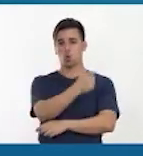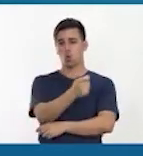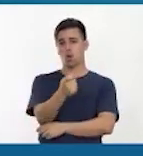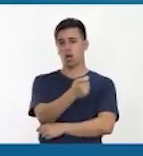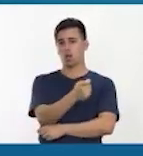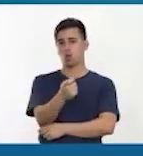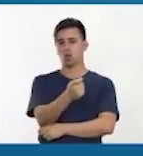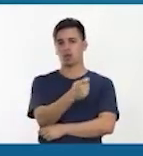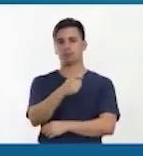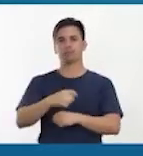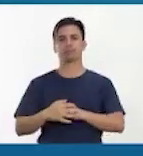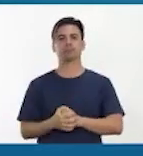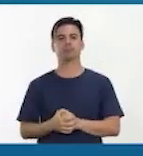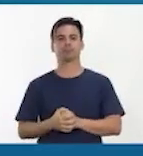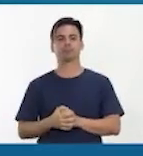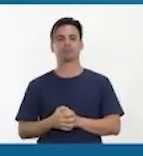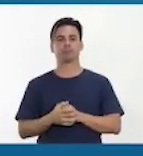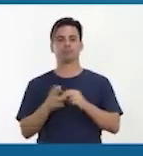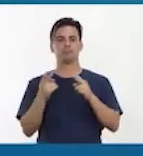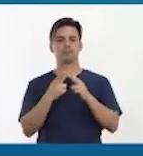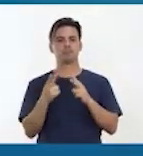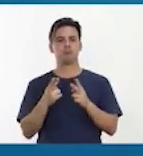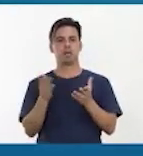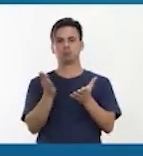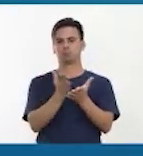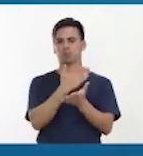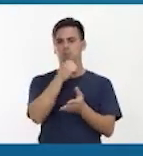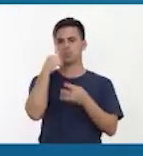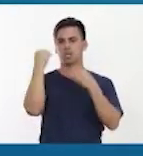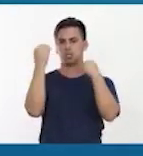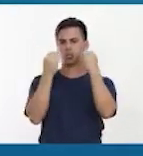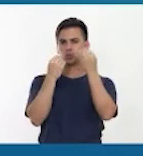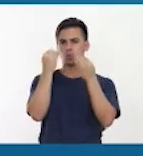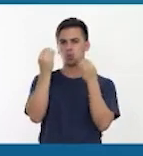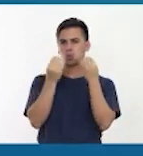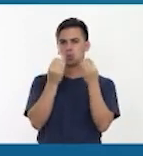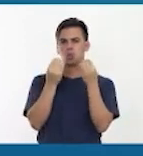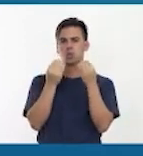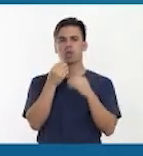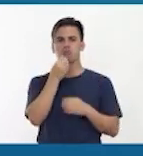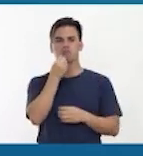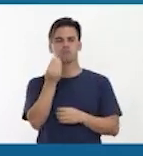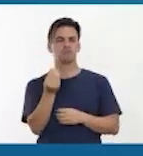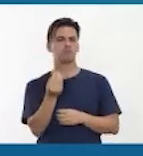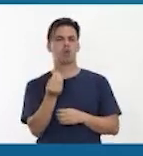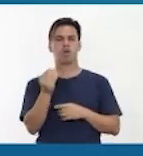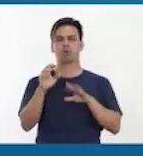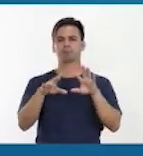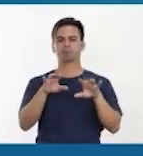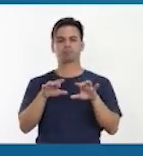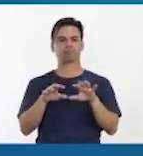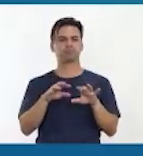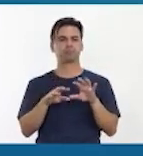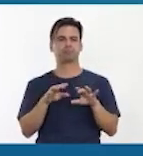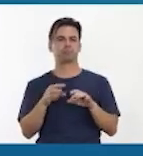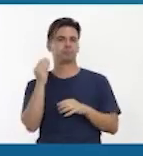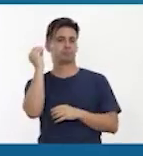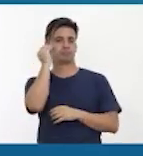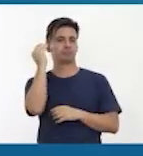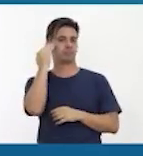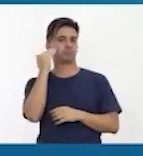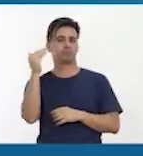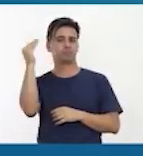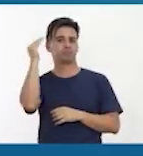Va a ser subido a ese portal para que aquel que pueda acceder pueda descargar ya sea el video con